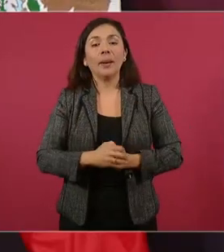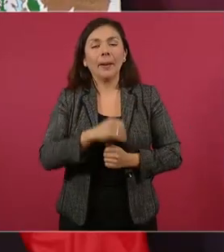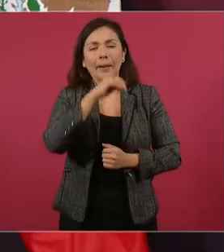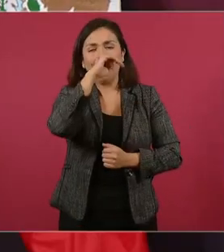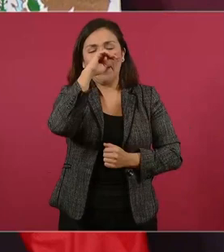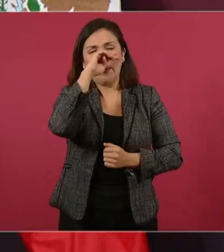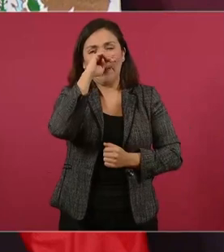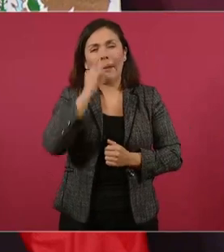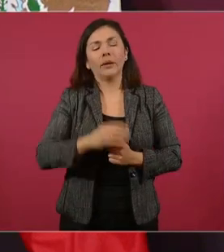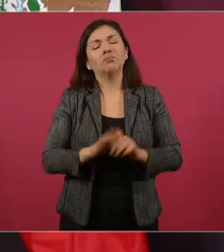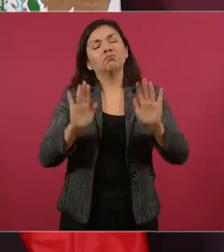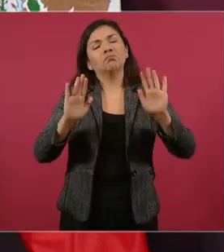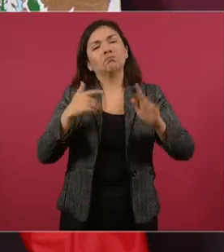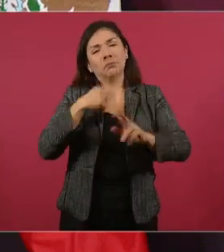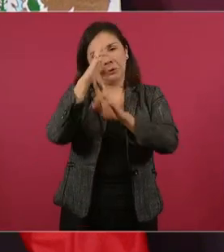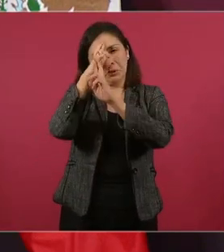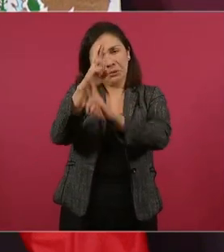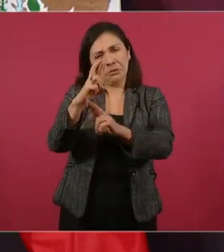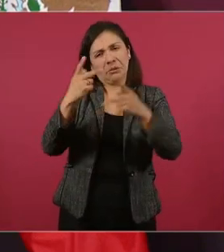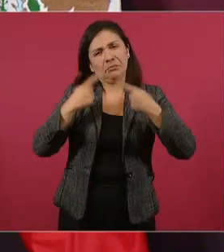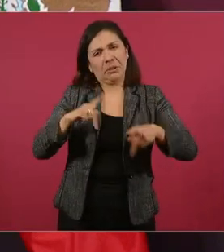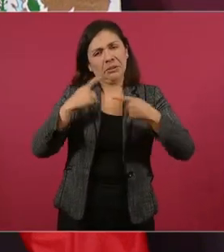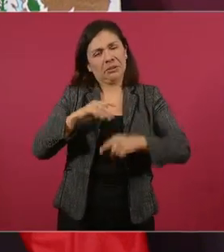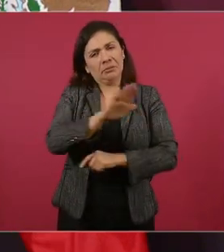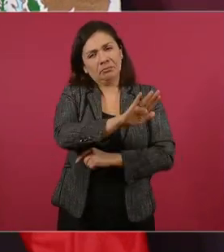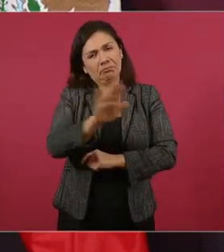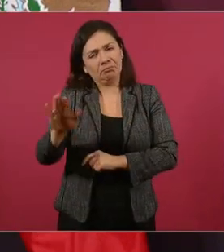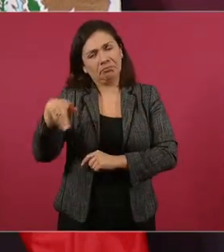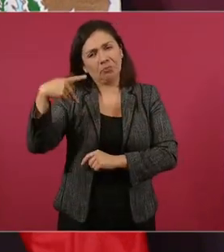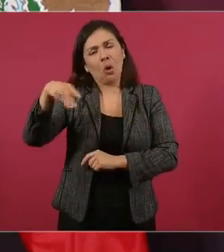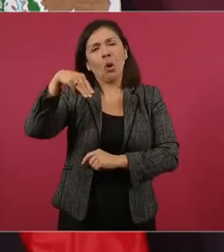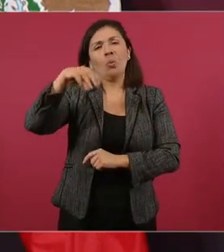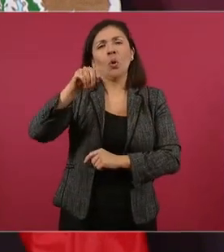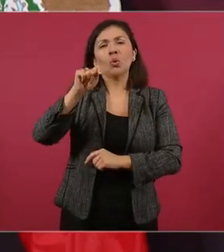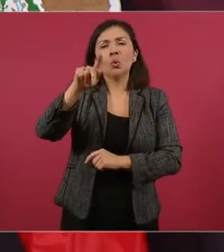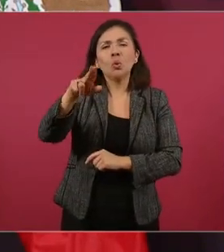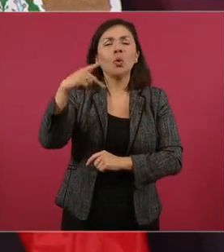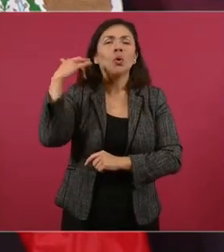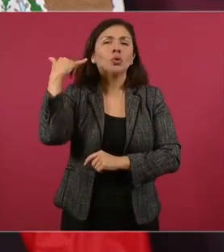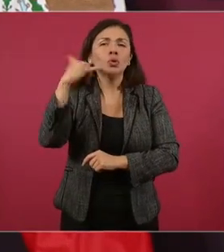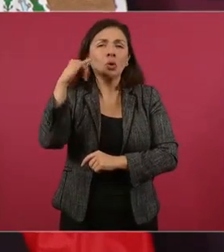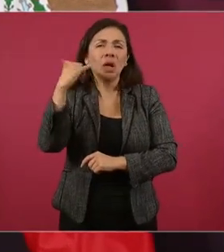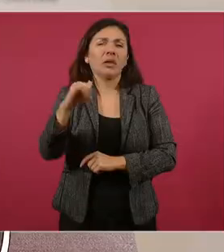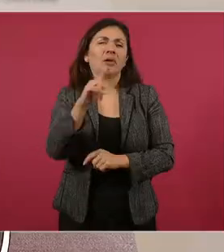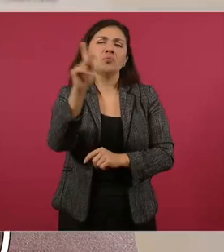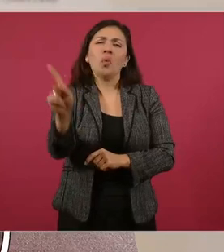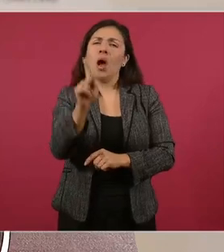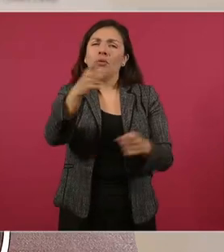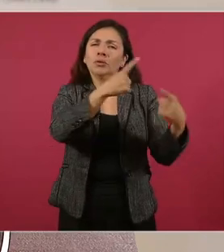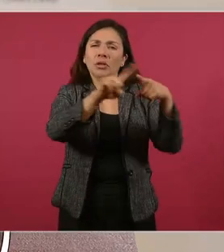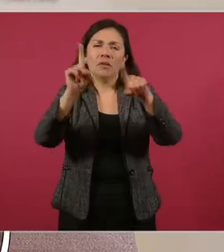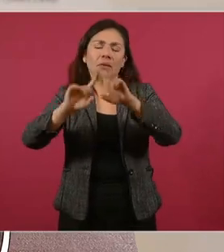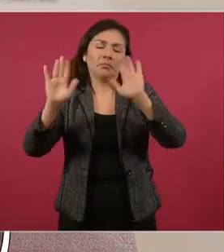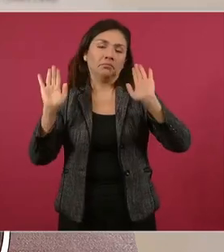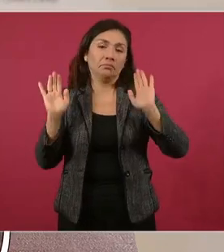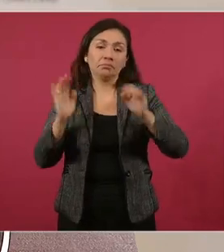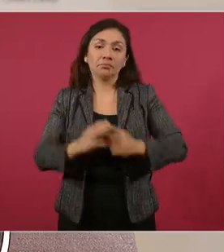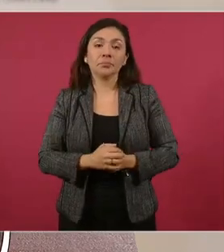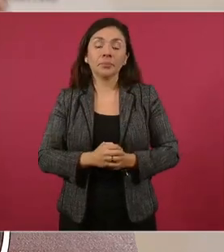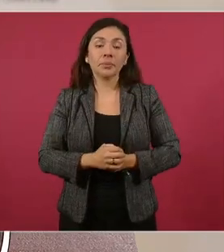Pues yo respeto mucho a la gente de Motul, de Yucatán, de todos los pueblos. Y